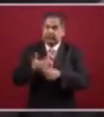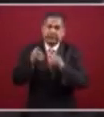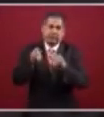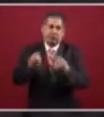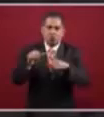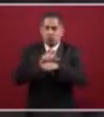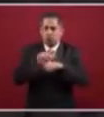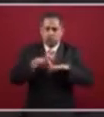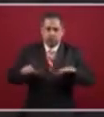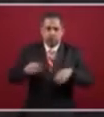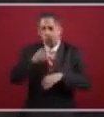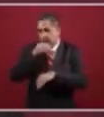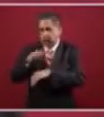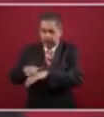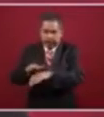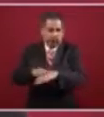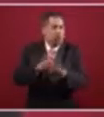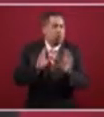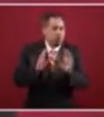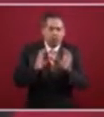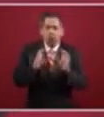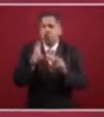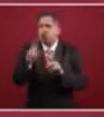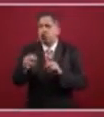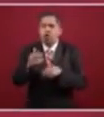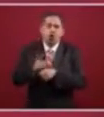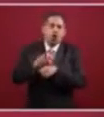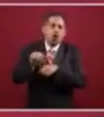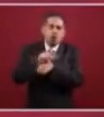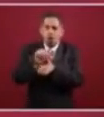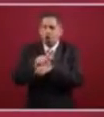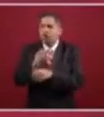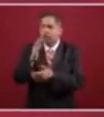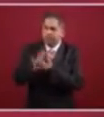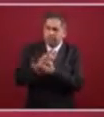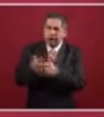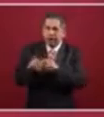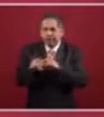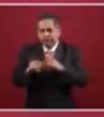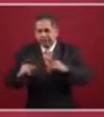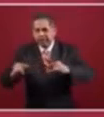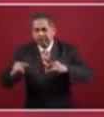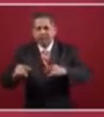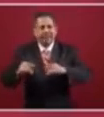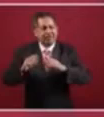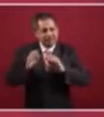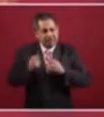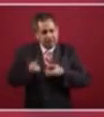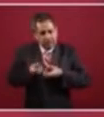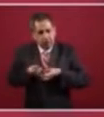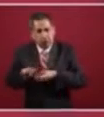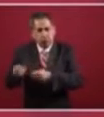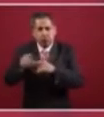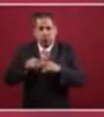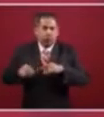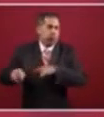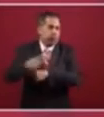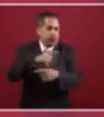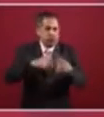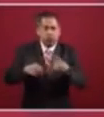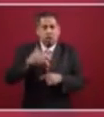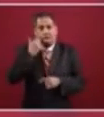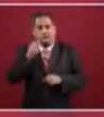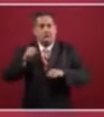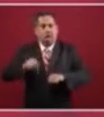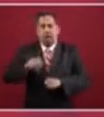cuiden que no vayan estacionarse en doble fila con la prepotencia de las de siempre